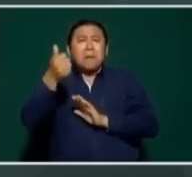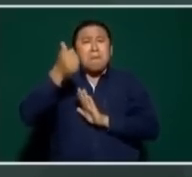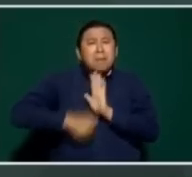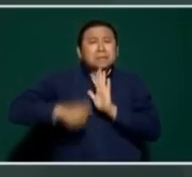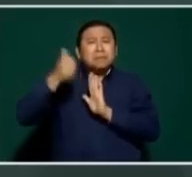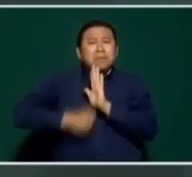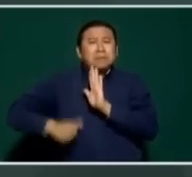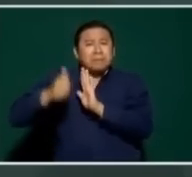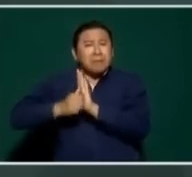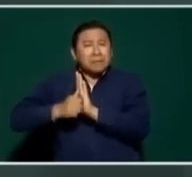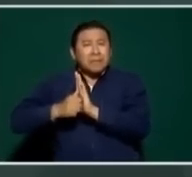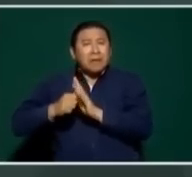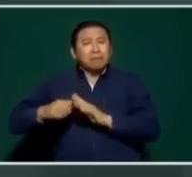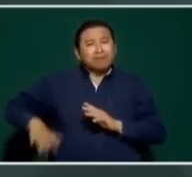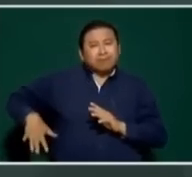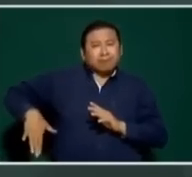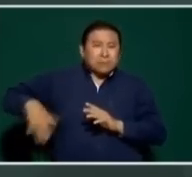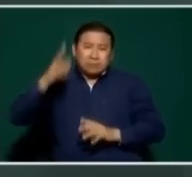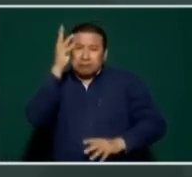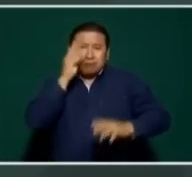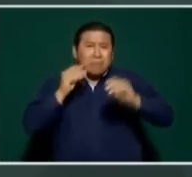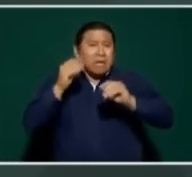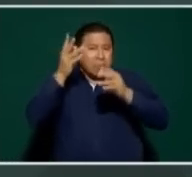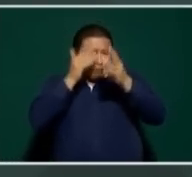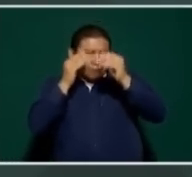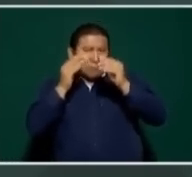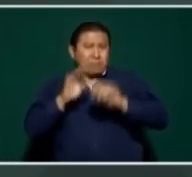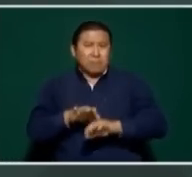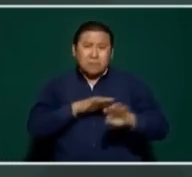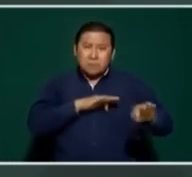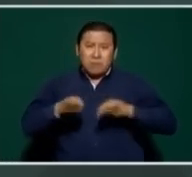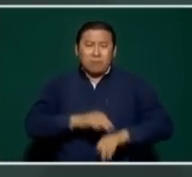mensuales mientras se capacitan para el trabajo.